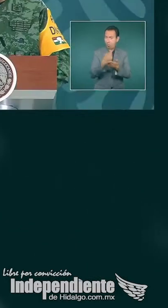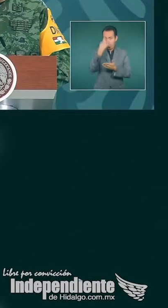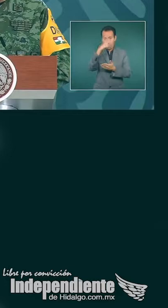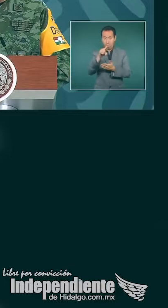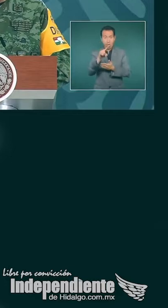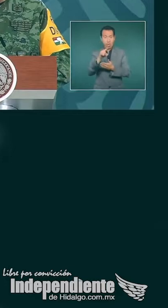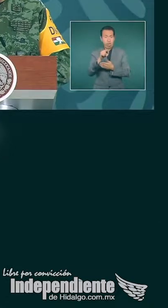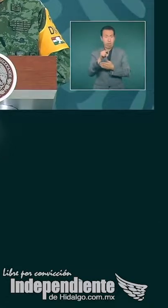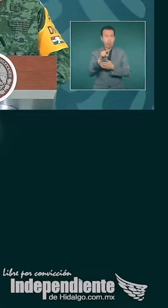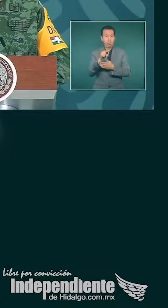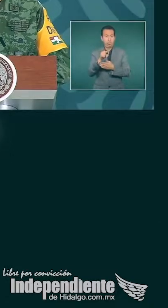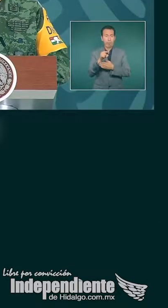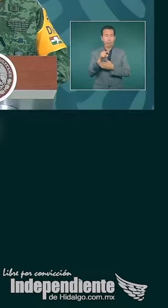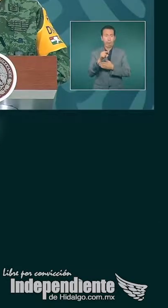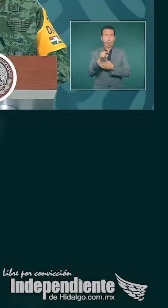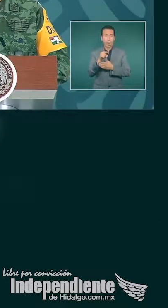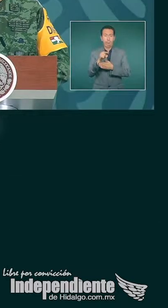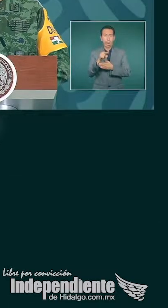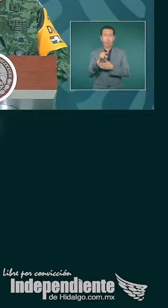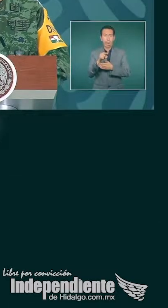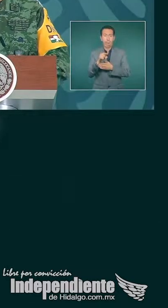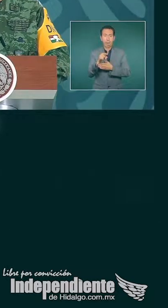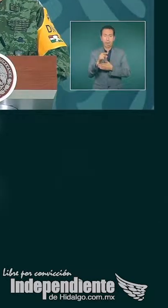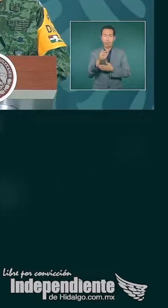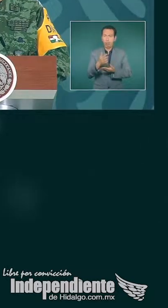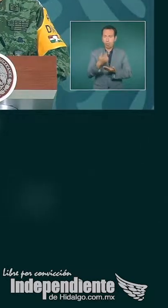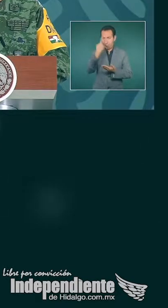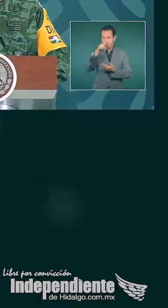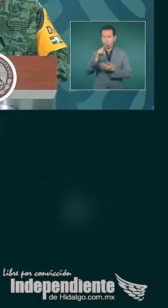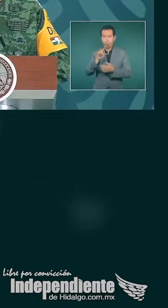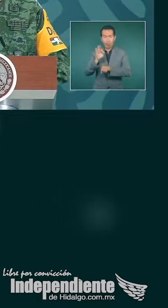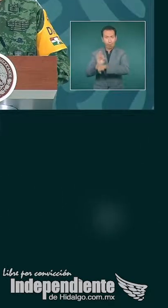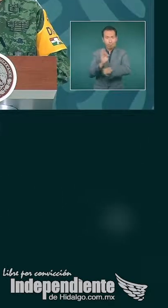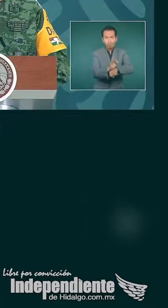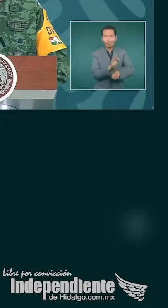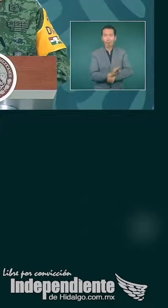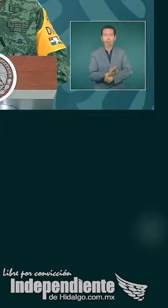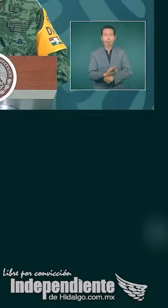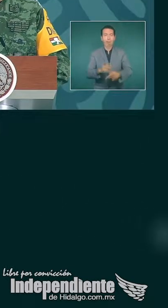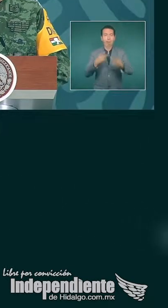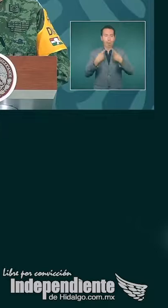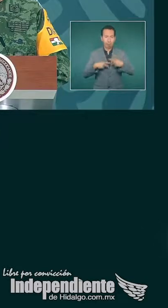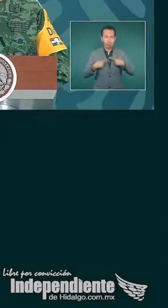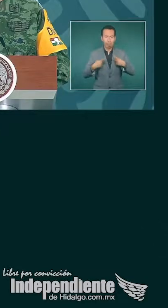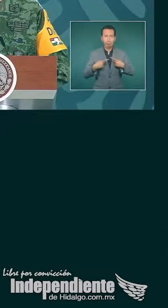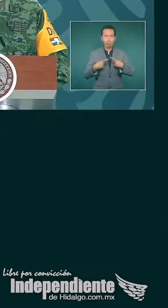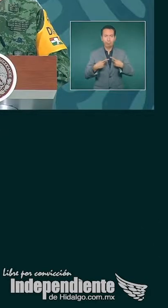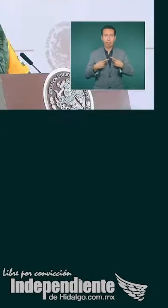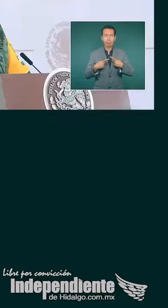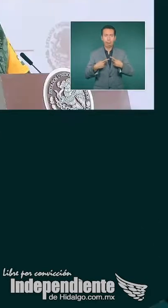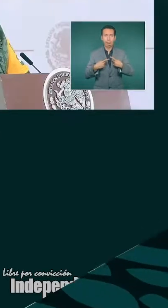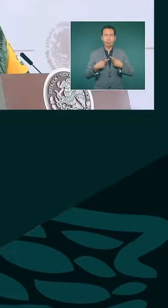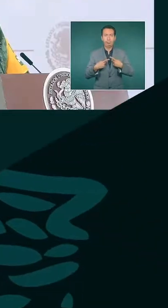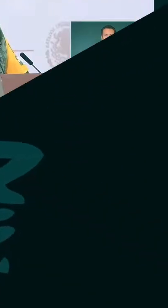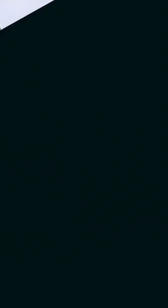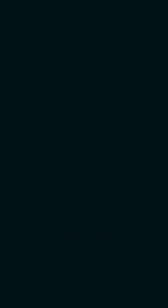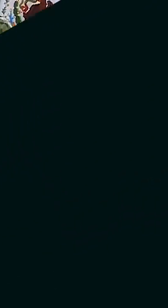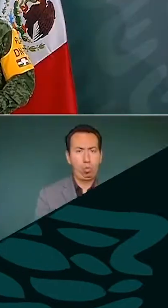el secretario de la Defensa Nacional presentó las cifras de este delito registrado en México, en donde Guanajuato continúa en el primer